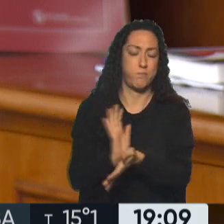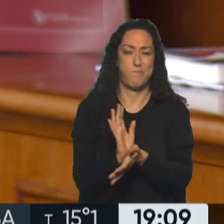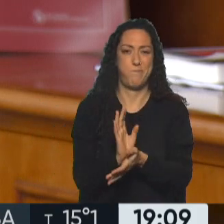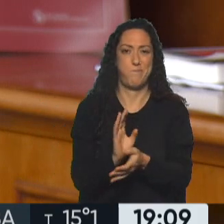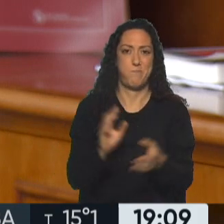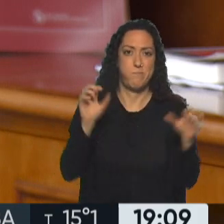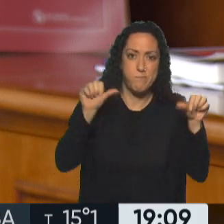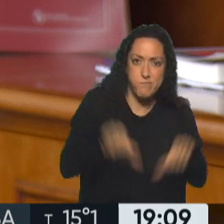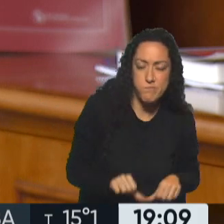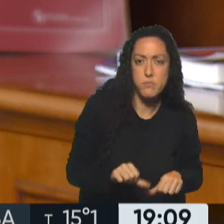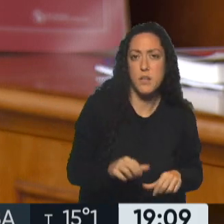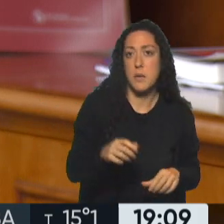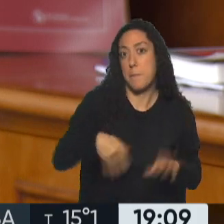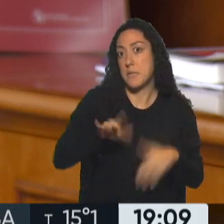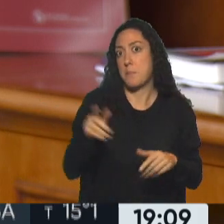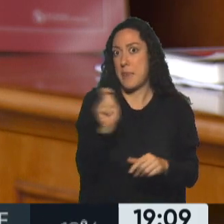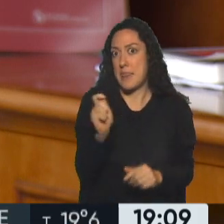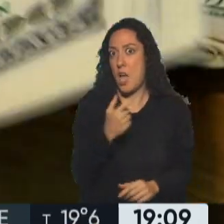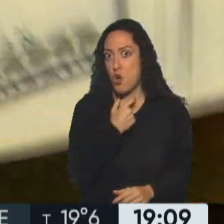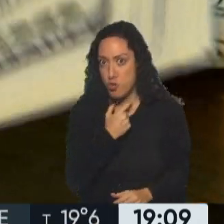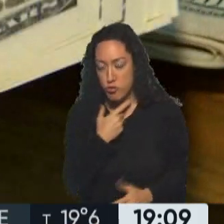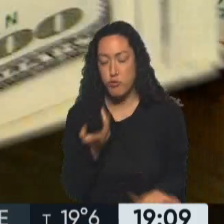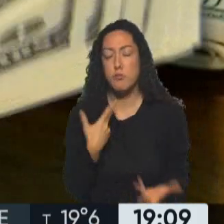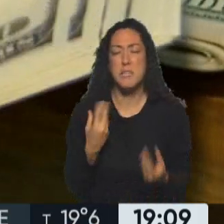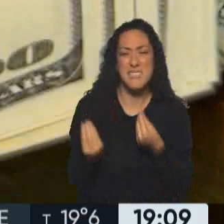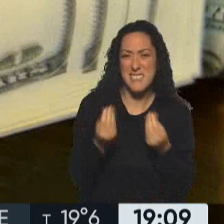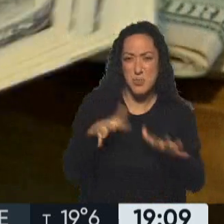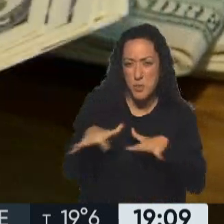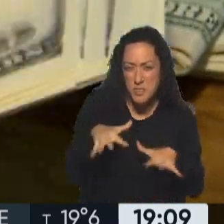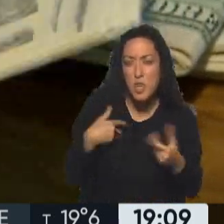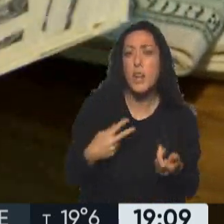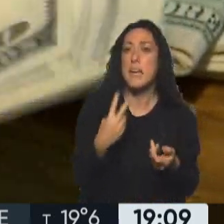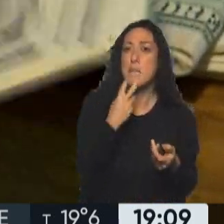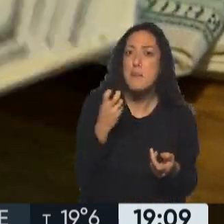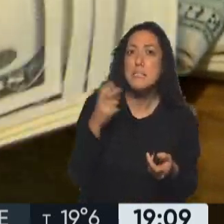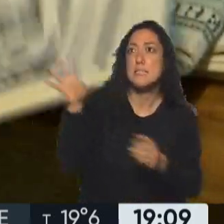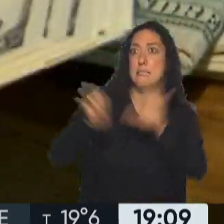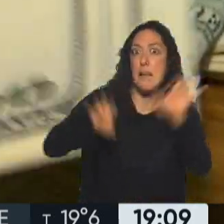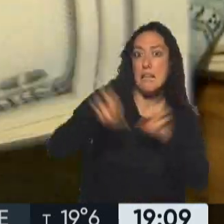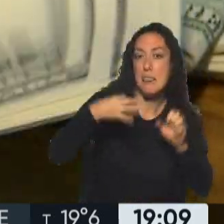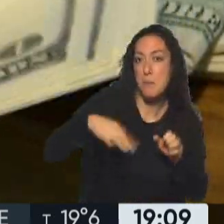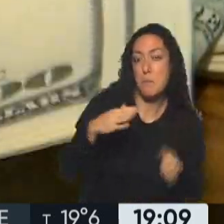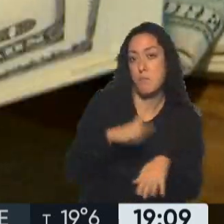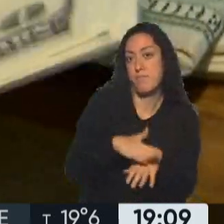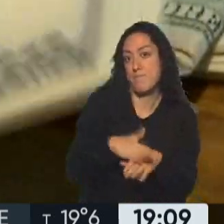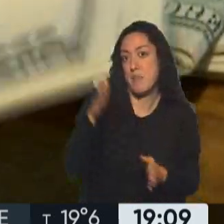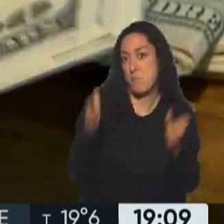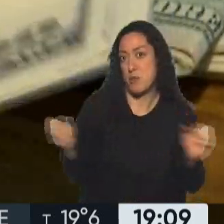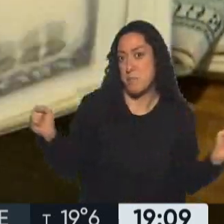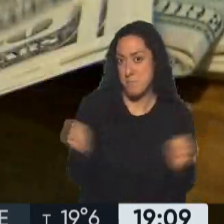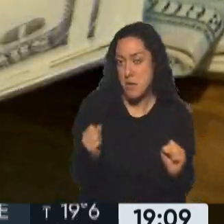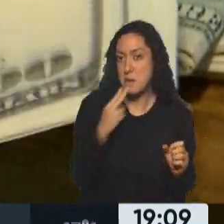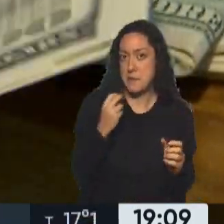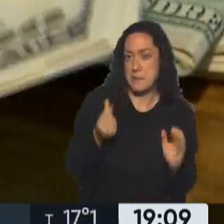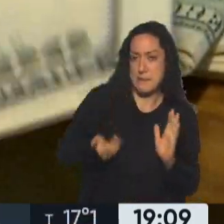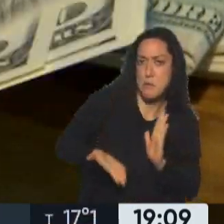de agosto. Algo que venimos explicando. ¿Qué es lo que ocurre? Hay una necesidad de importación de energía por el invierno, los precios internacionales de la energía subieron